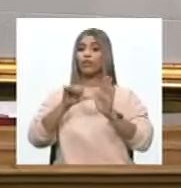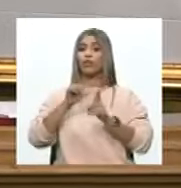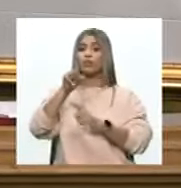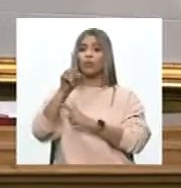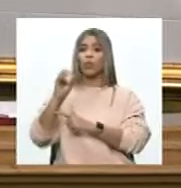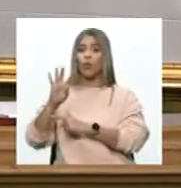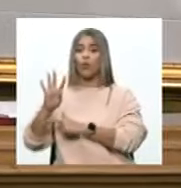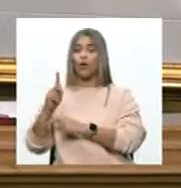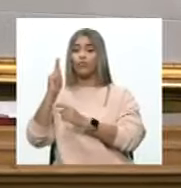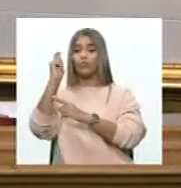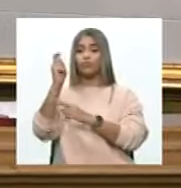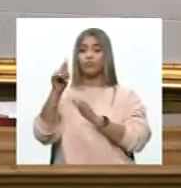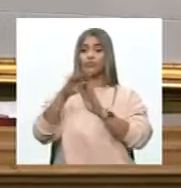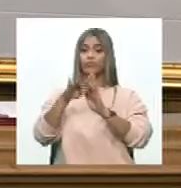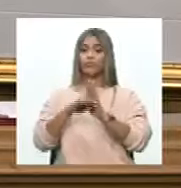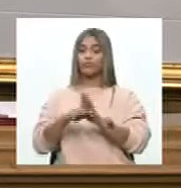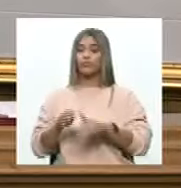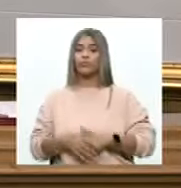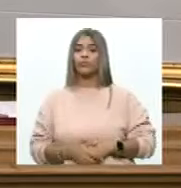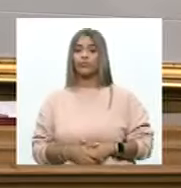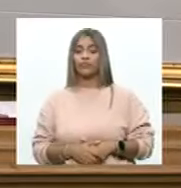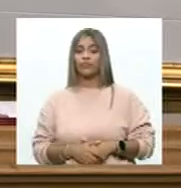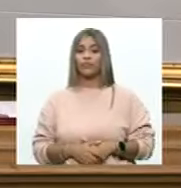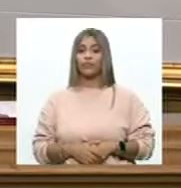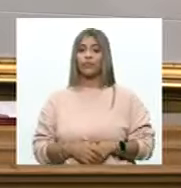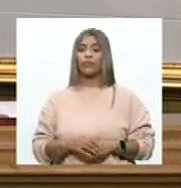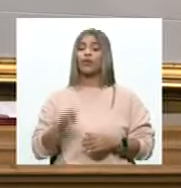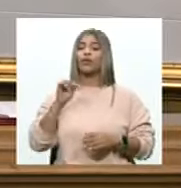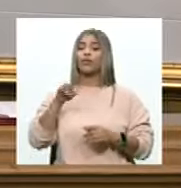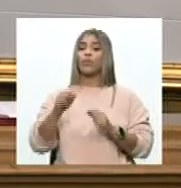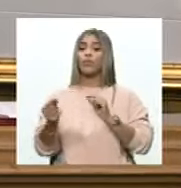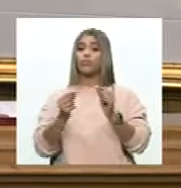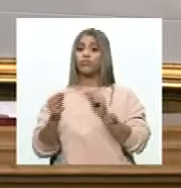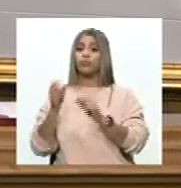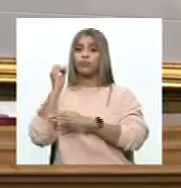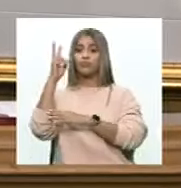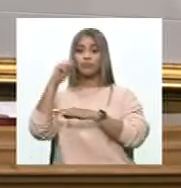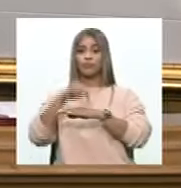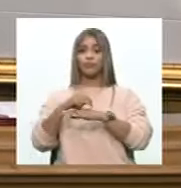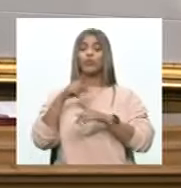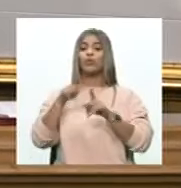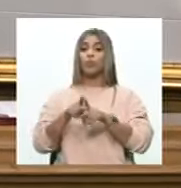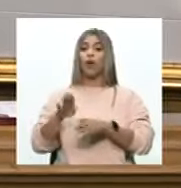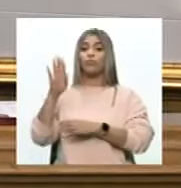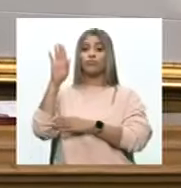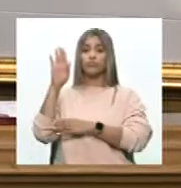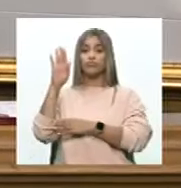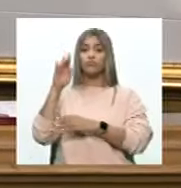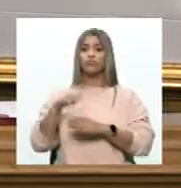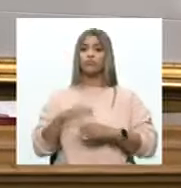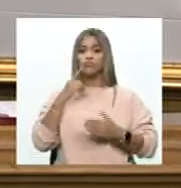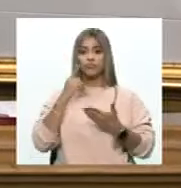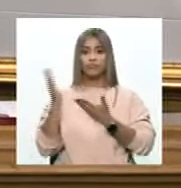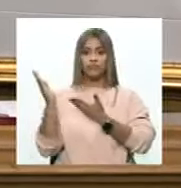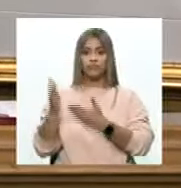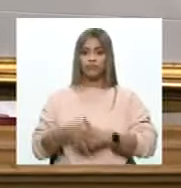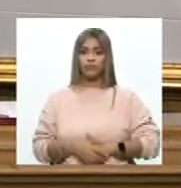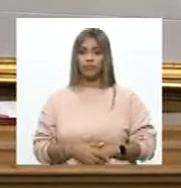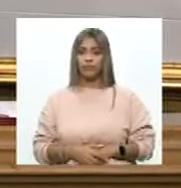del Reglamento Interior y de Debates y de la Asamblea Nacional, sírvanse indicarlo con la señal de